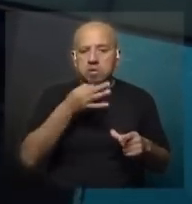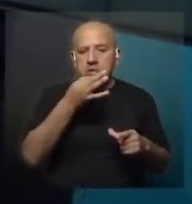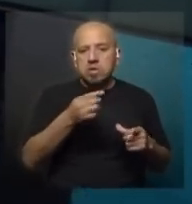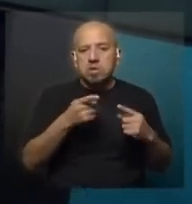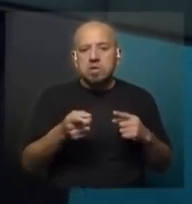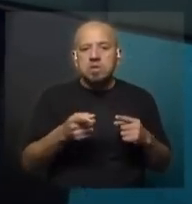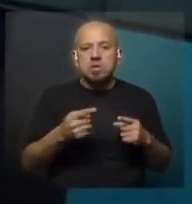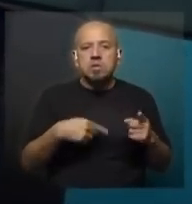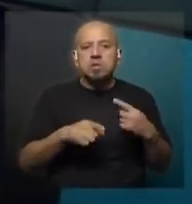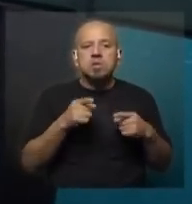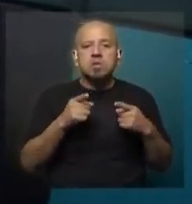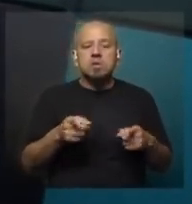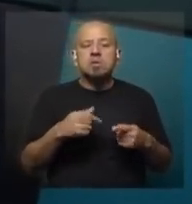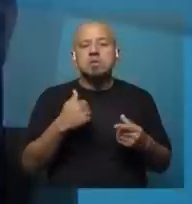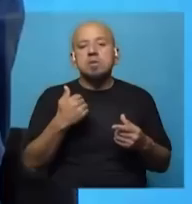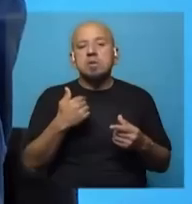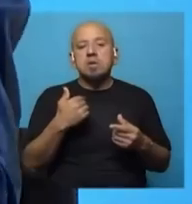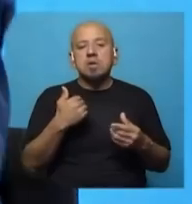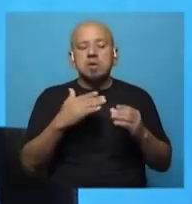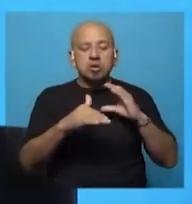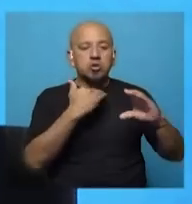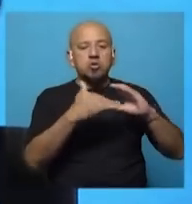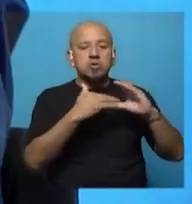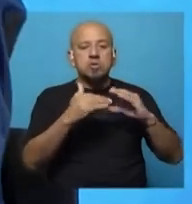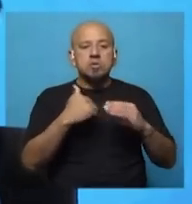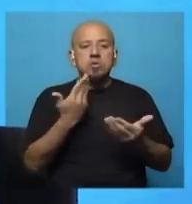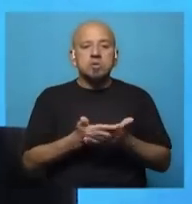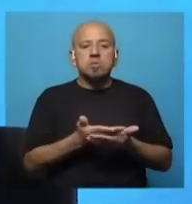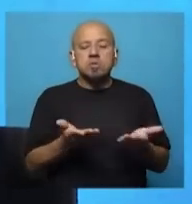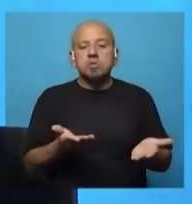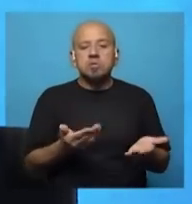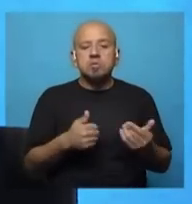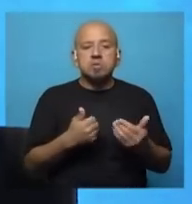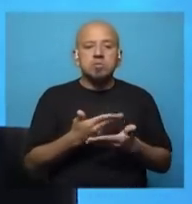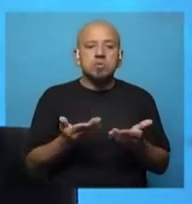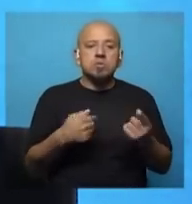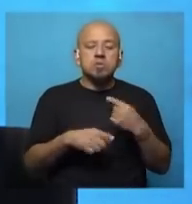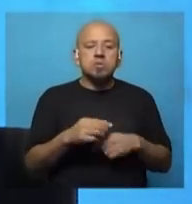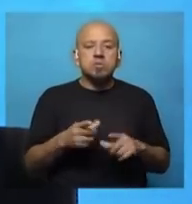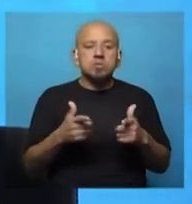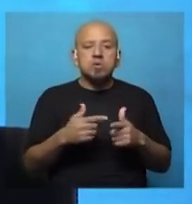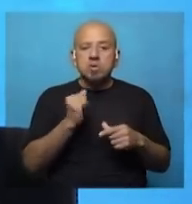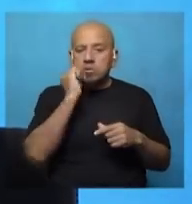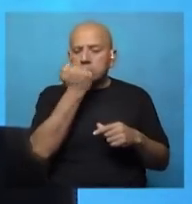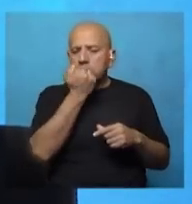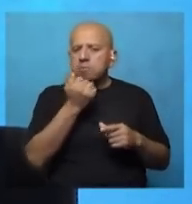precisamente de que ella misma por todos los chats con Massiel para Bueno una forma de mostrar precisamente que no tiene nada que ocultar Cómo toma ese